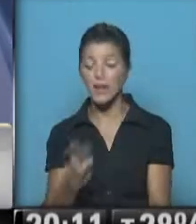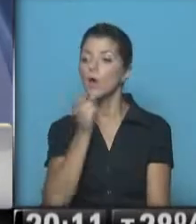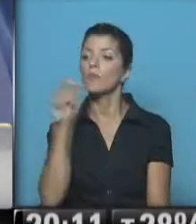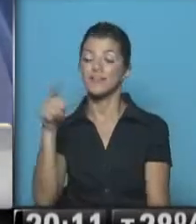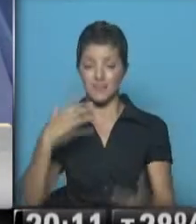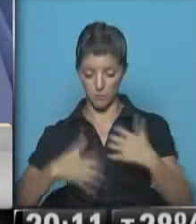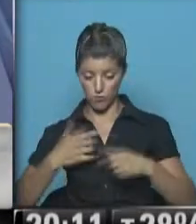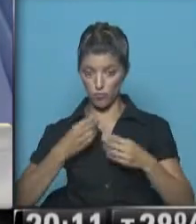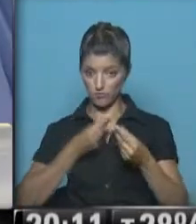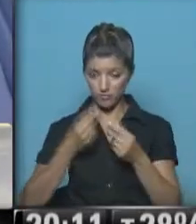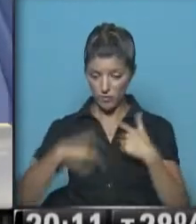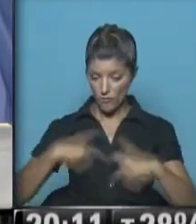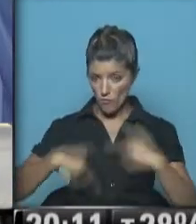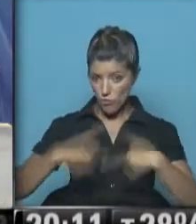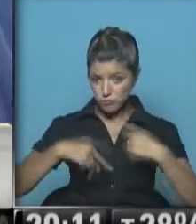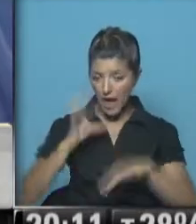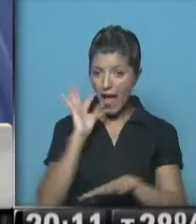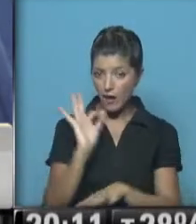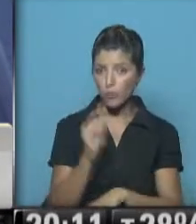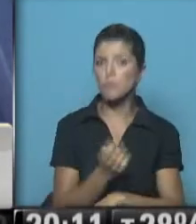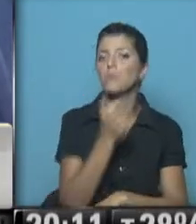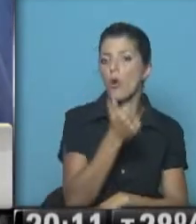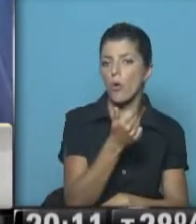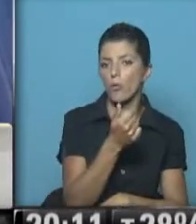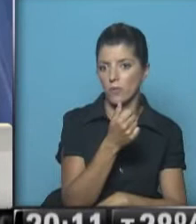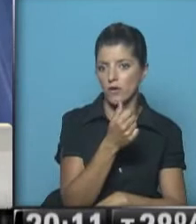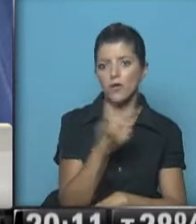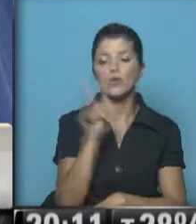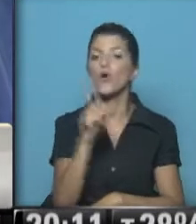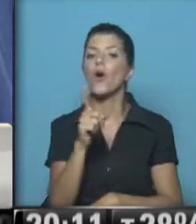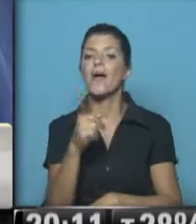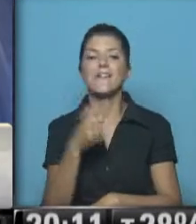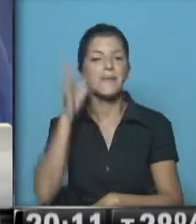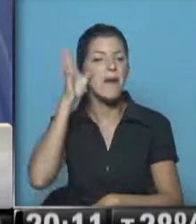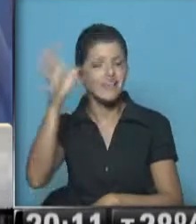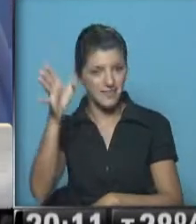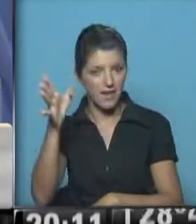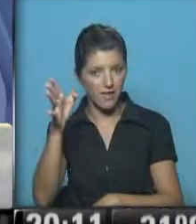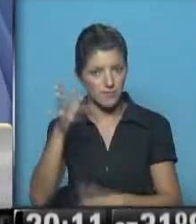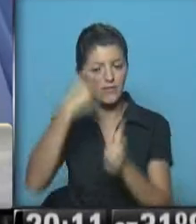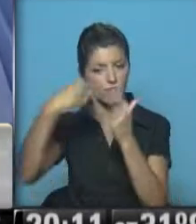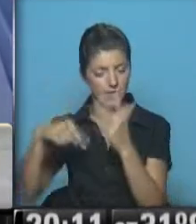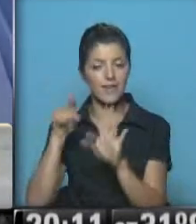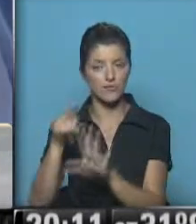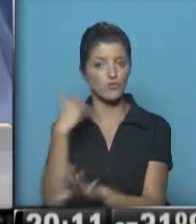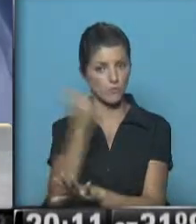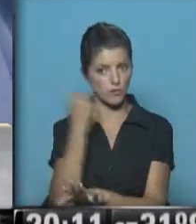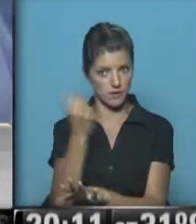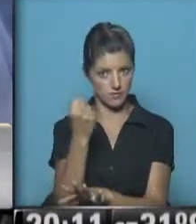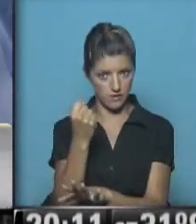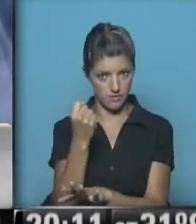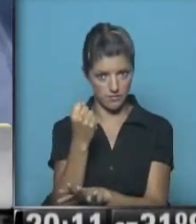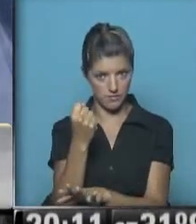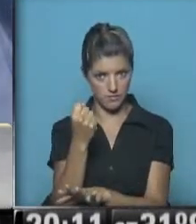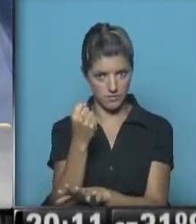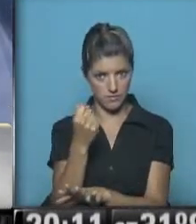encuentra sustancias y no solamente si se encuentra un poco, sino la cantidad de sustancias. Eso es lo importante. No solamente la sustancia, sino